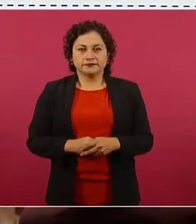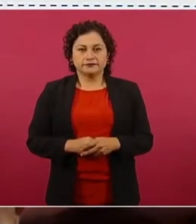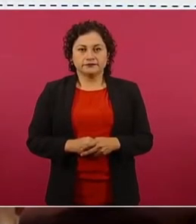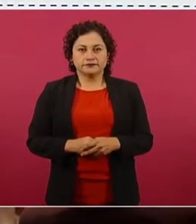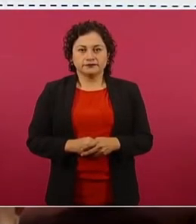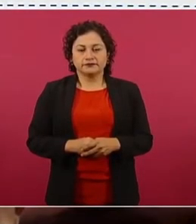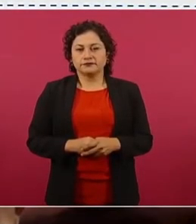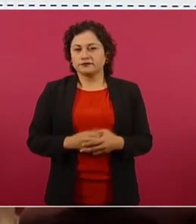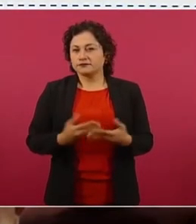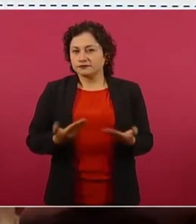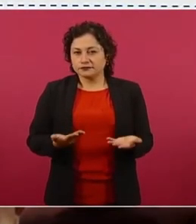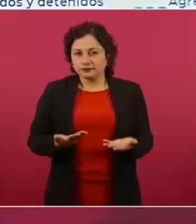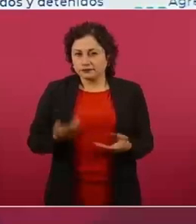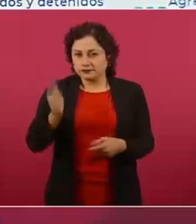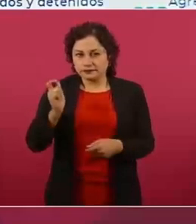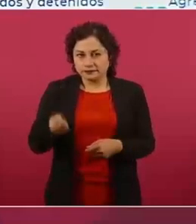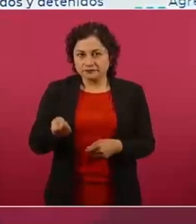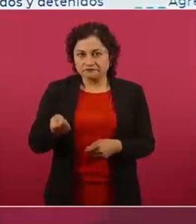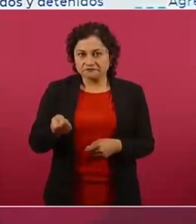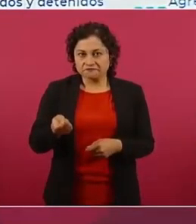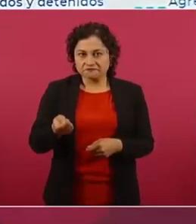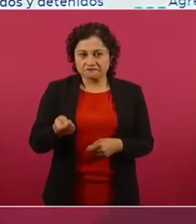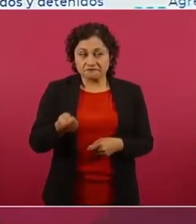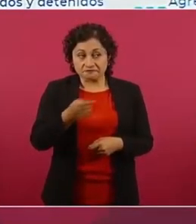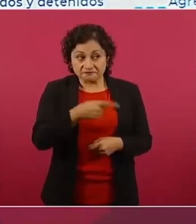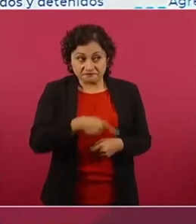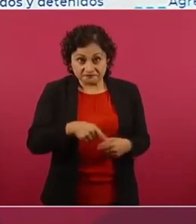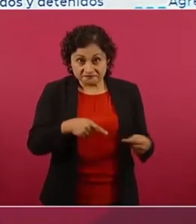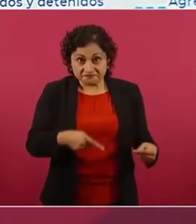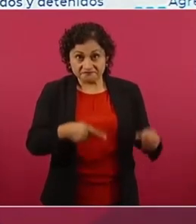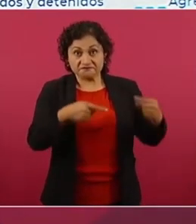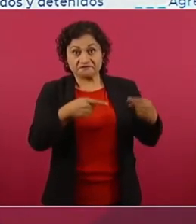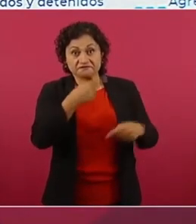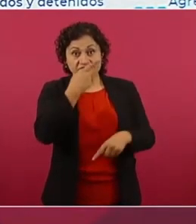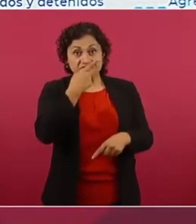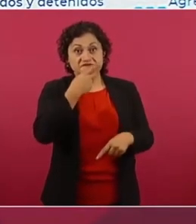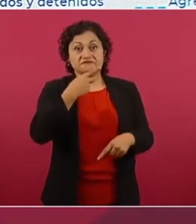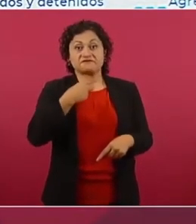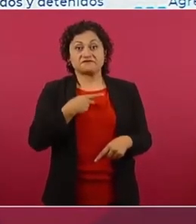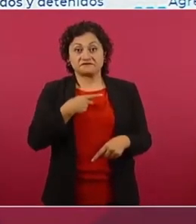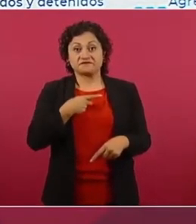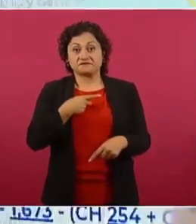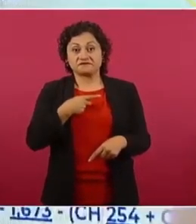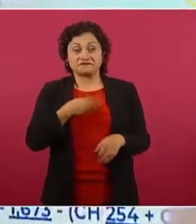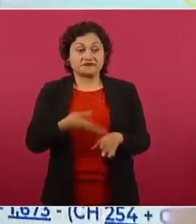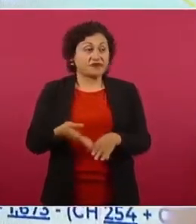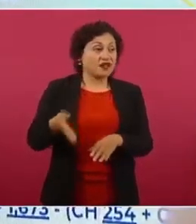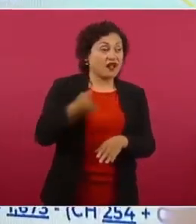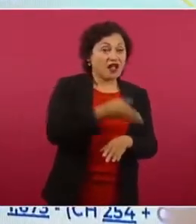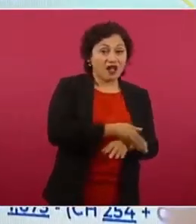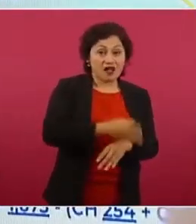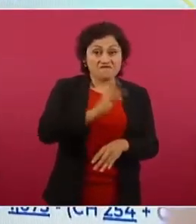a decir que está mejor. Y además,